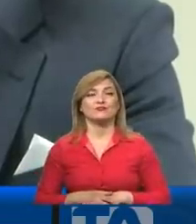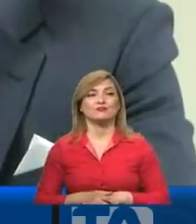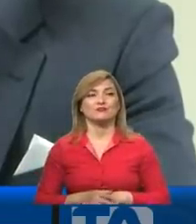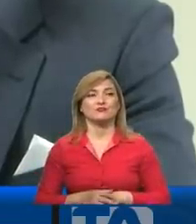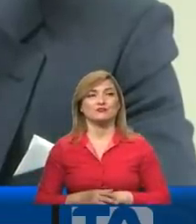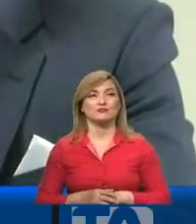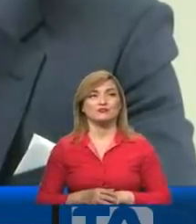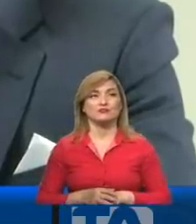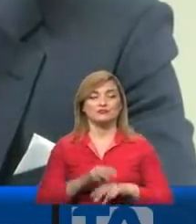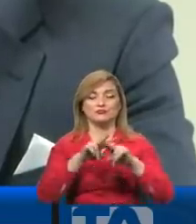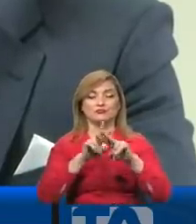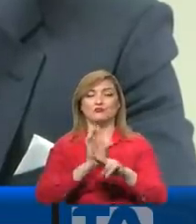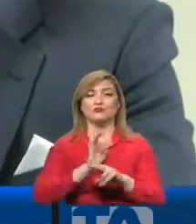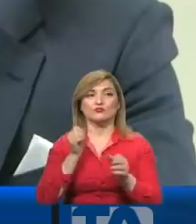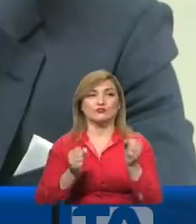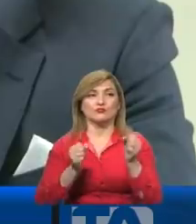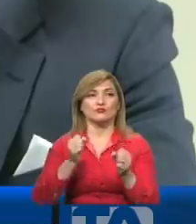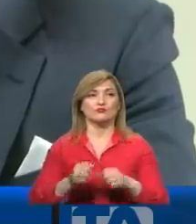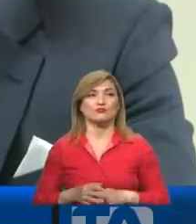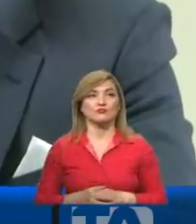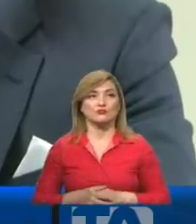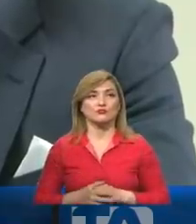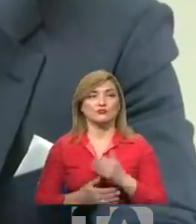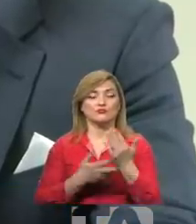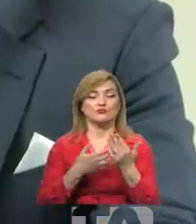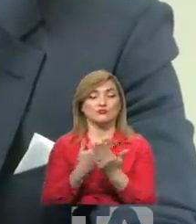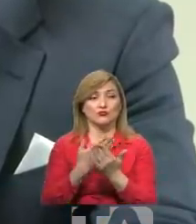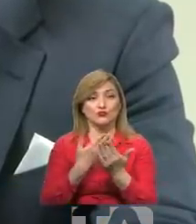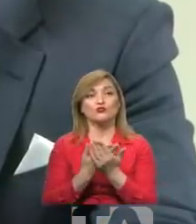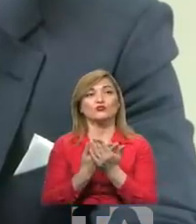puedan implementar su revisión técnica vehicular. Y eso les vamos a exigir